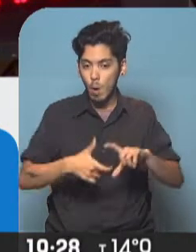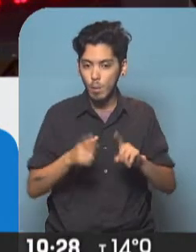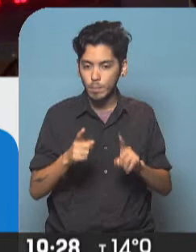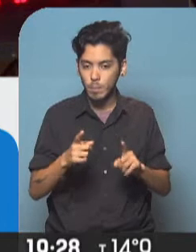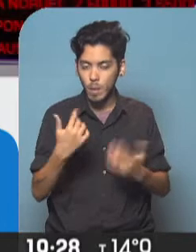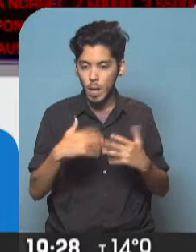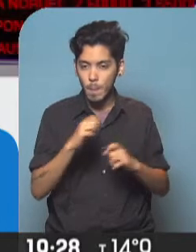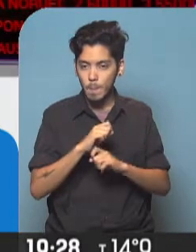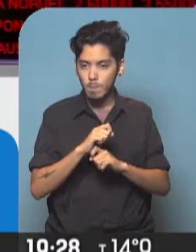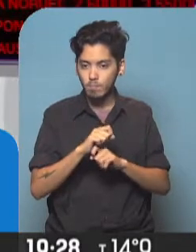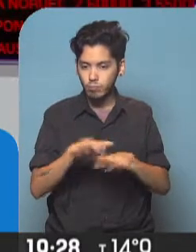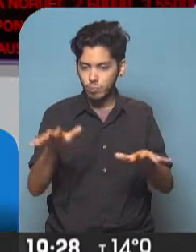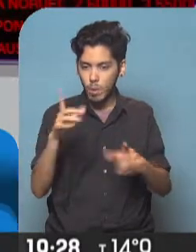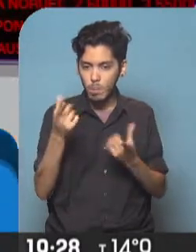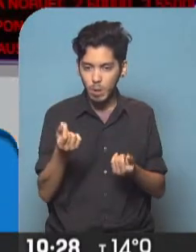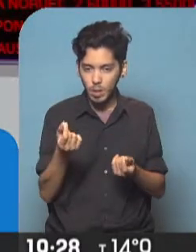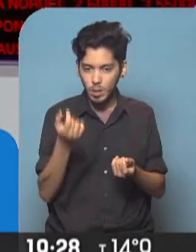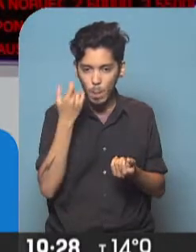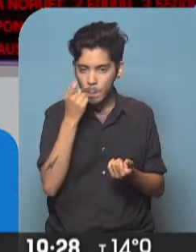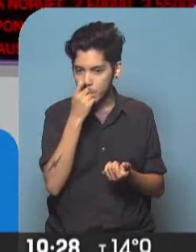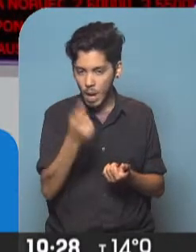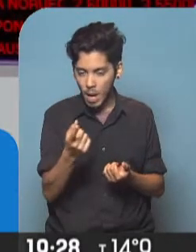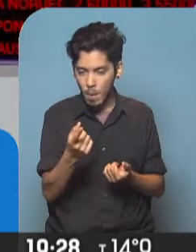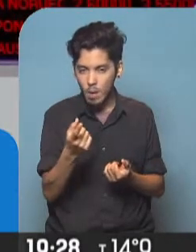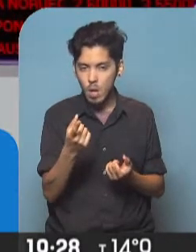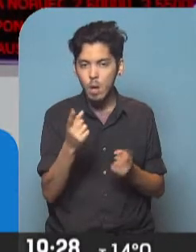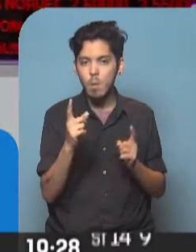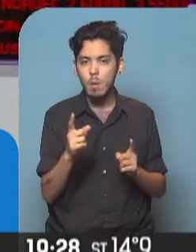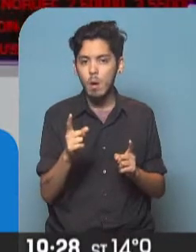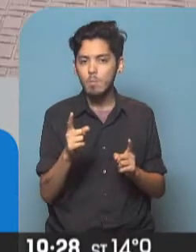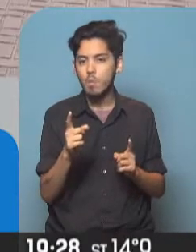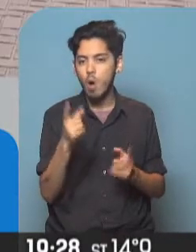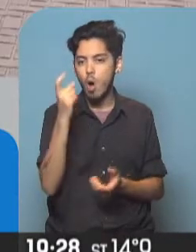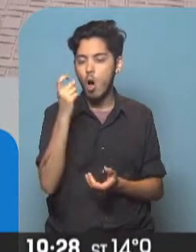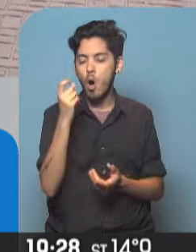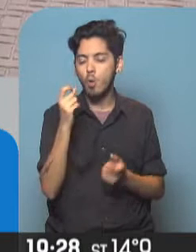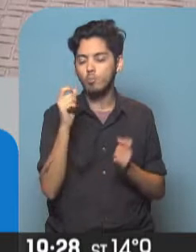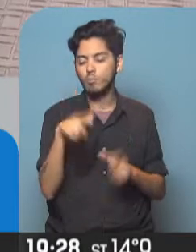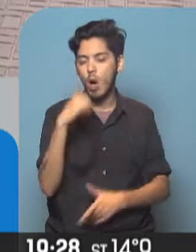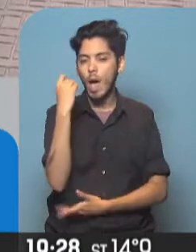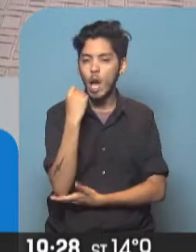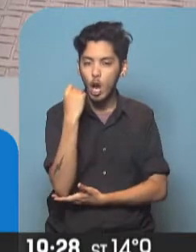más rápido a precios. Es una economía poco especificada, para decirlo de alguna manera.